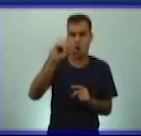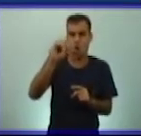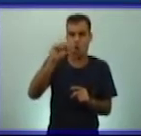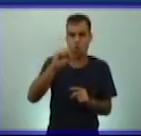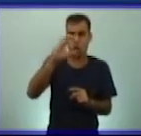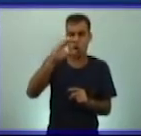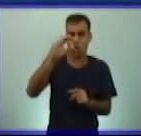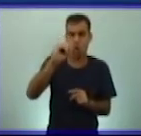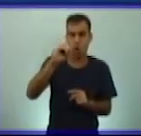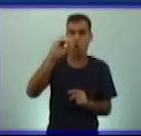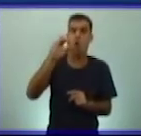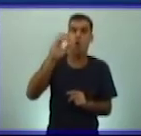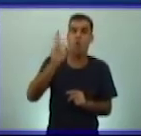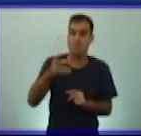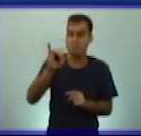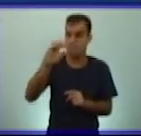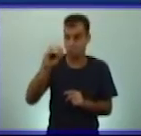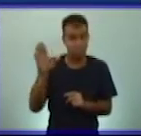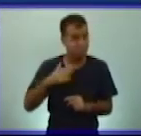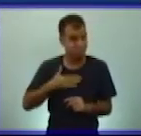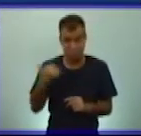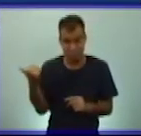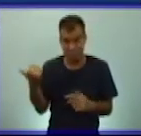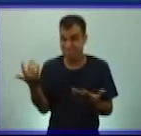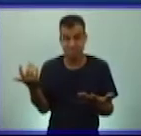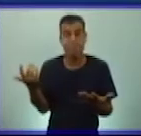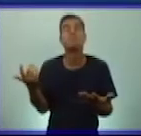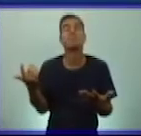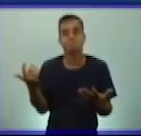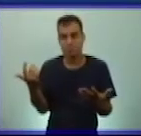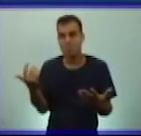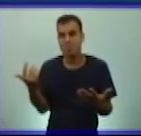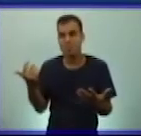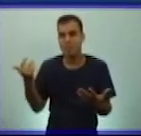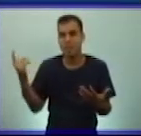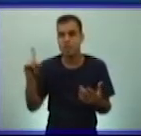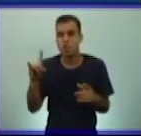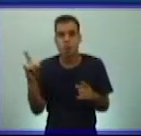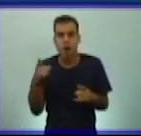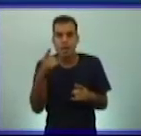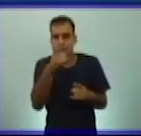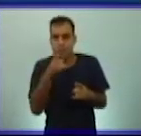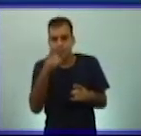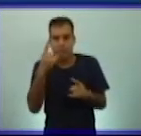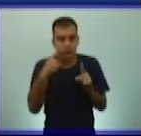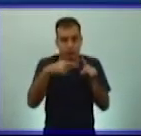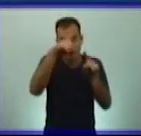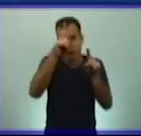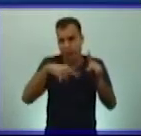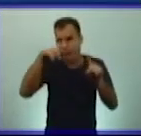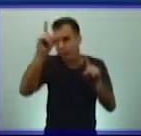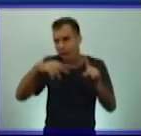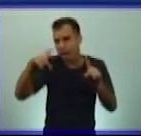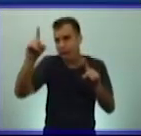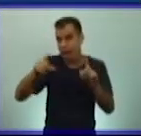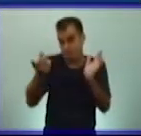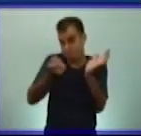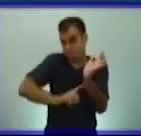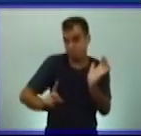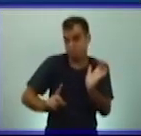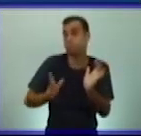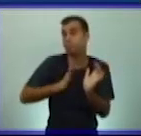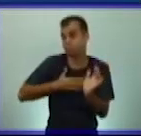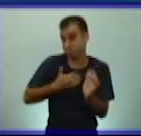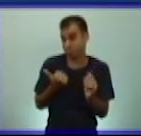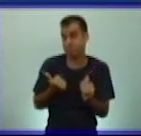y les comparo las señales de los oscilogramas de la corriente, en este caso,